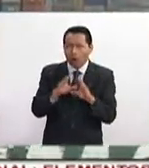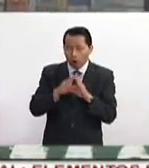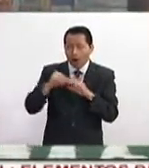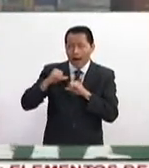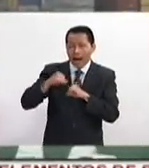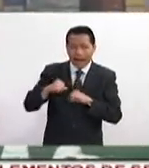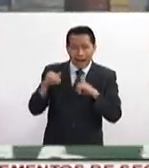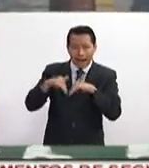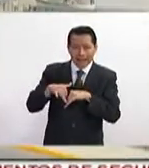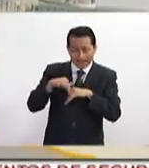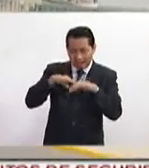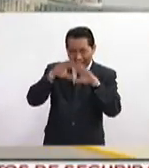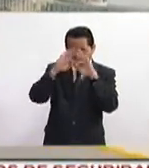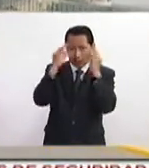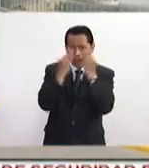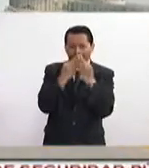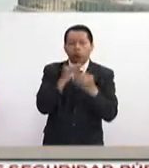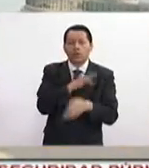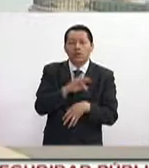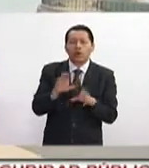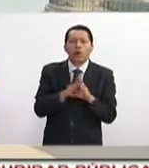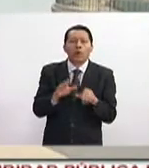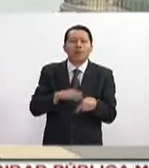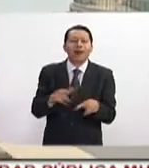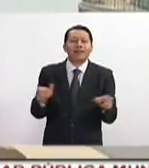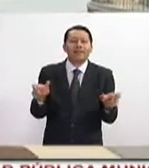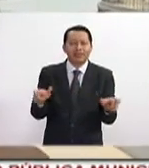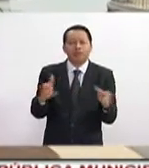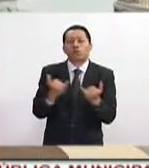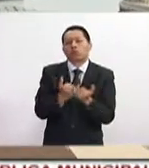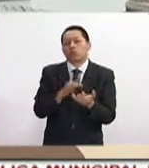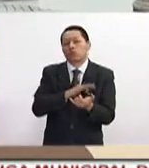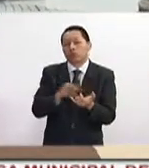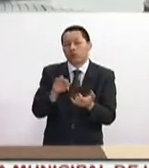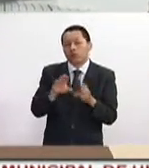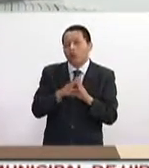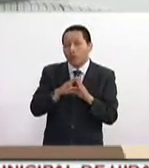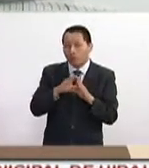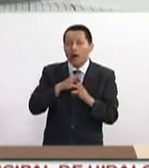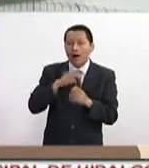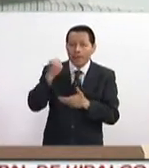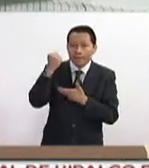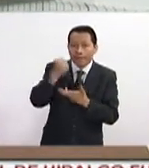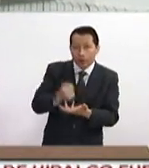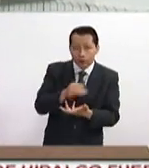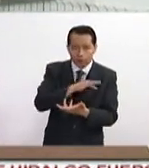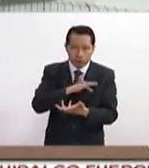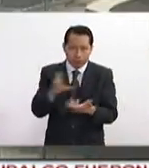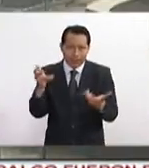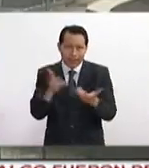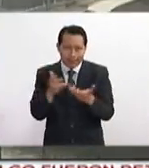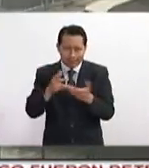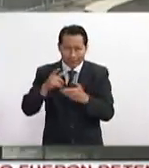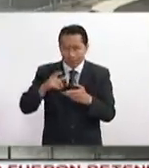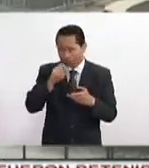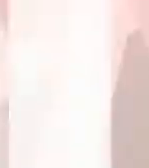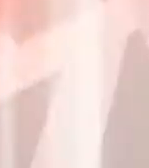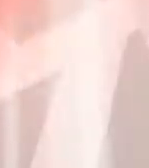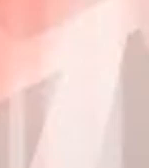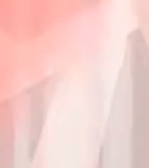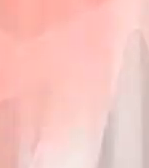agencia aduanal. Esto para reforzar la seguridad, pero sobre todo la continuidad de las inversiones que realizan los agentes.